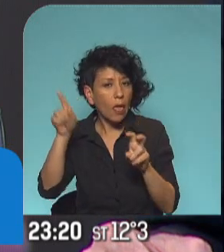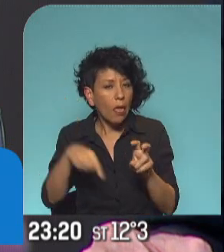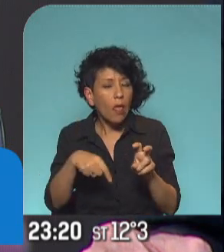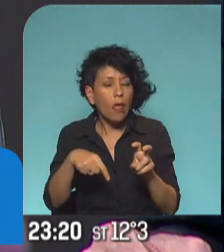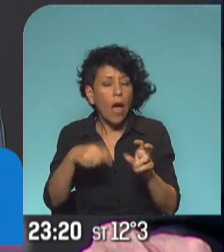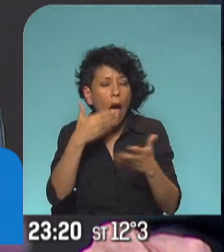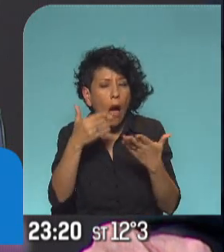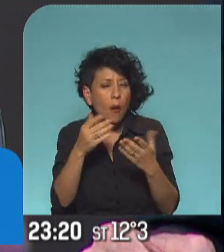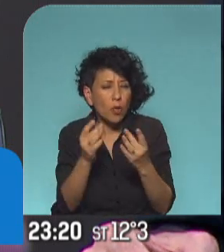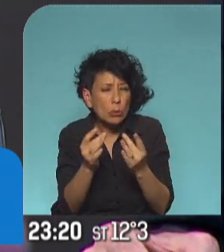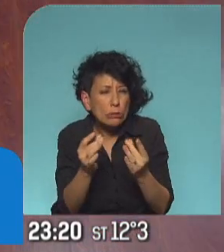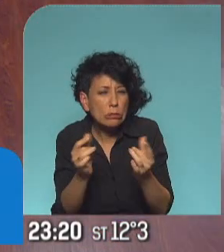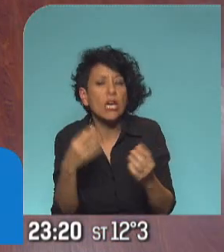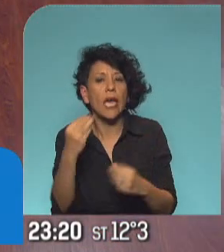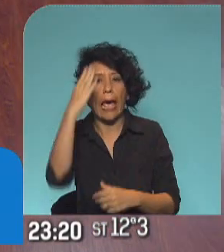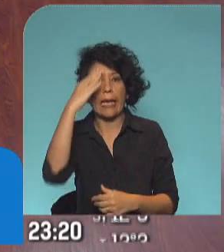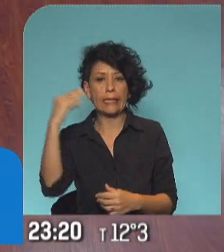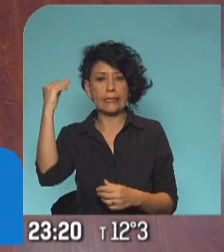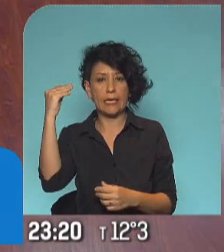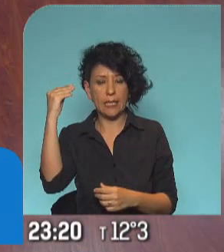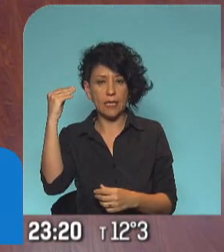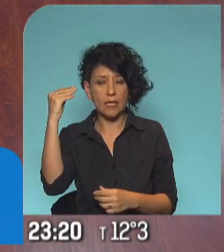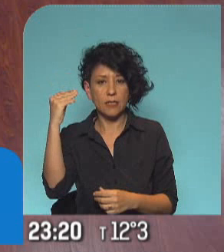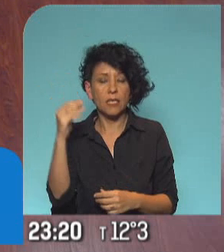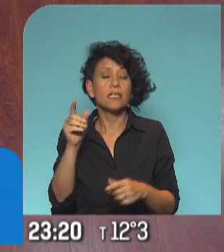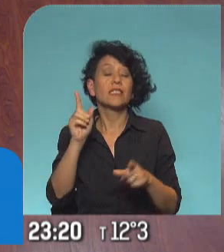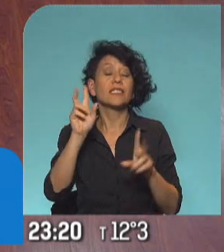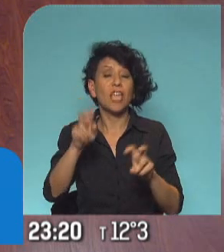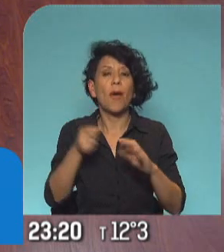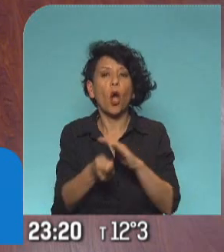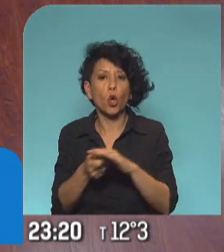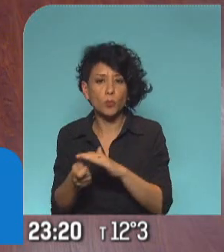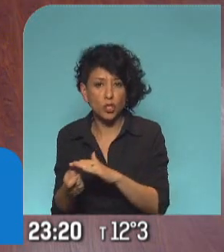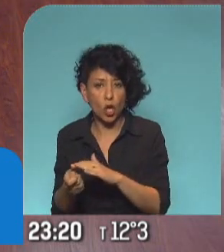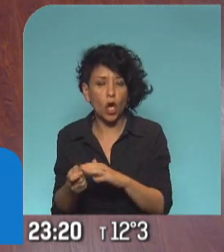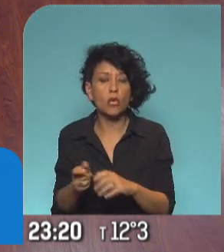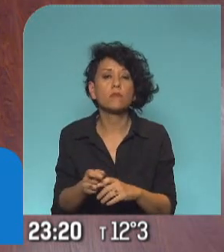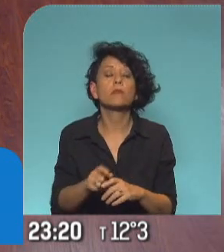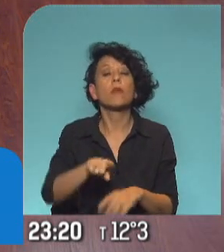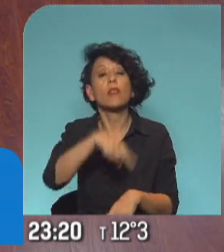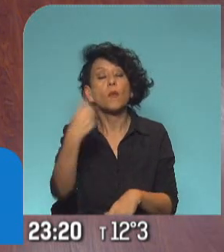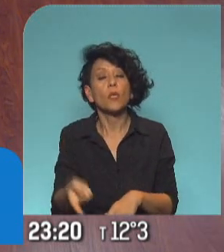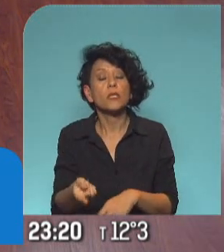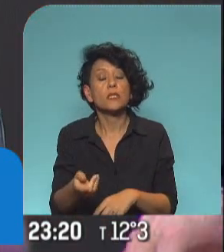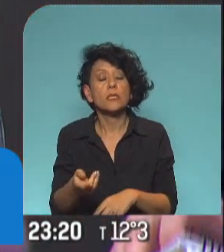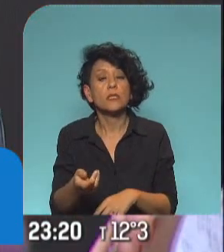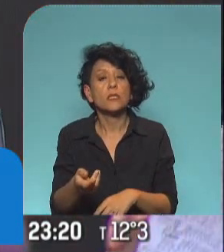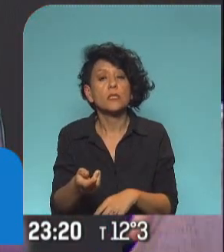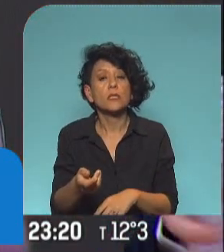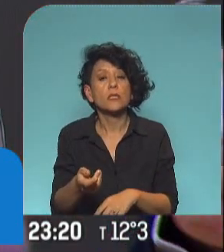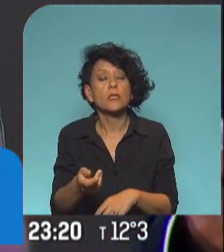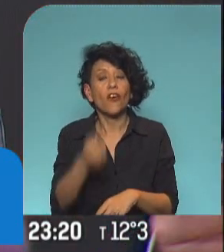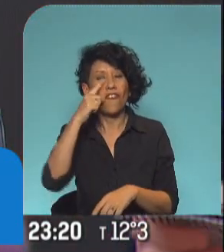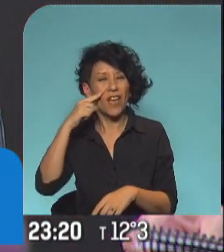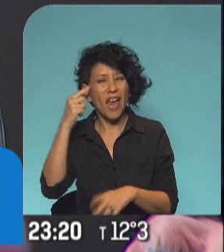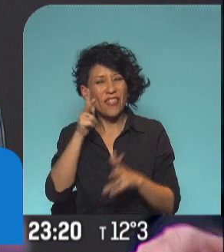una vez fue el de Cristina Kirchner, ¿no? Con los casos de corrupción, y después cuando el candidato cuando